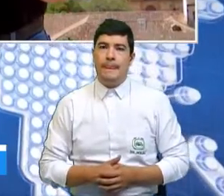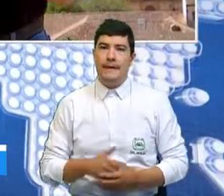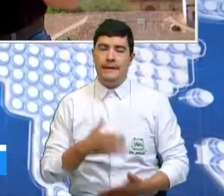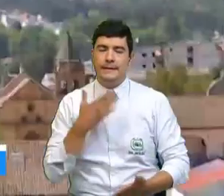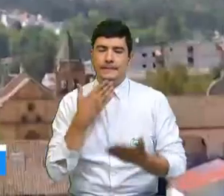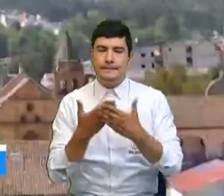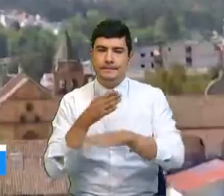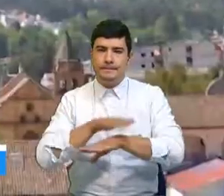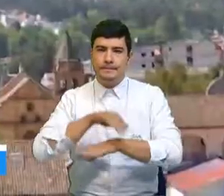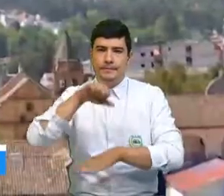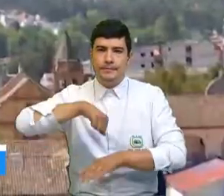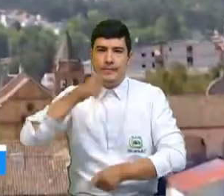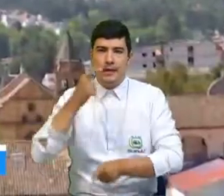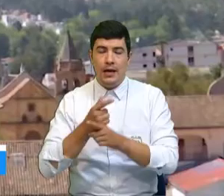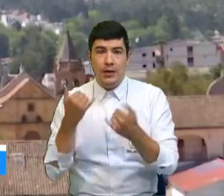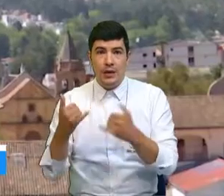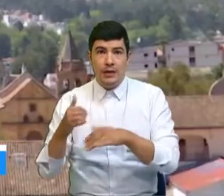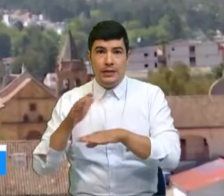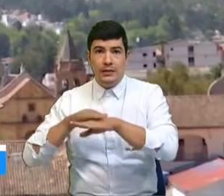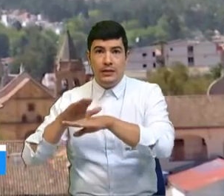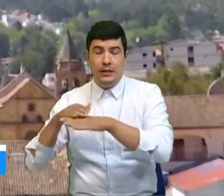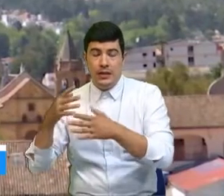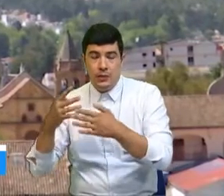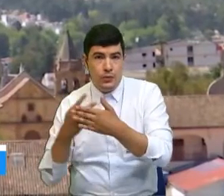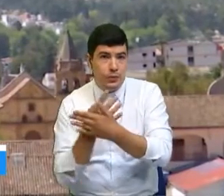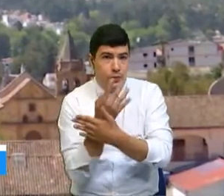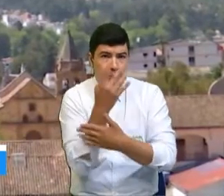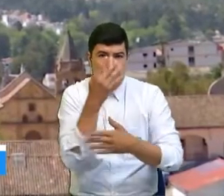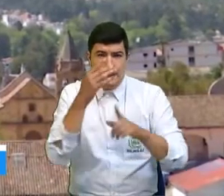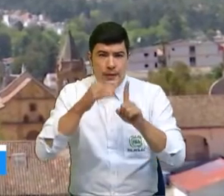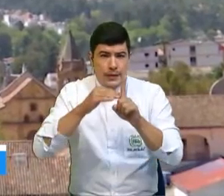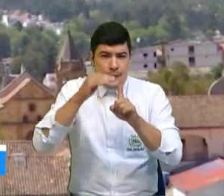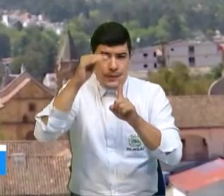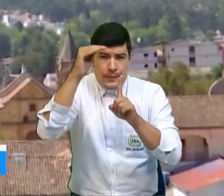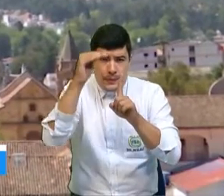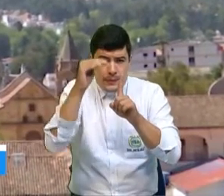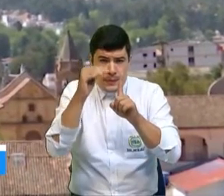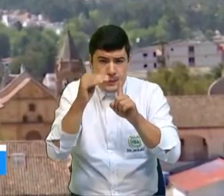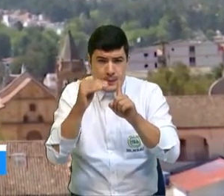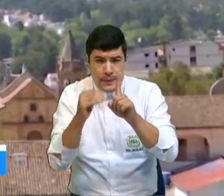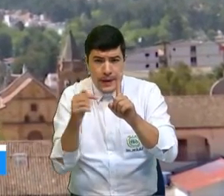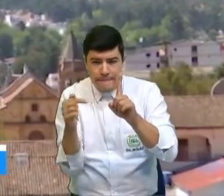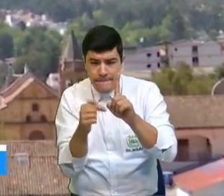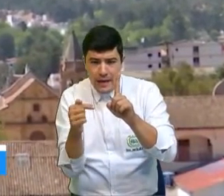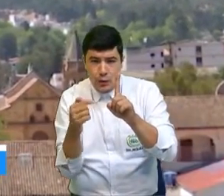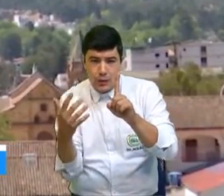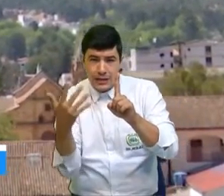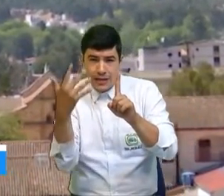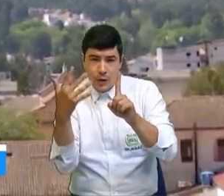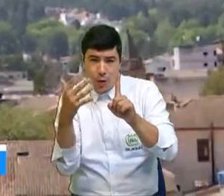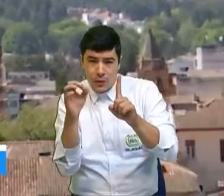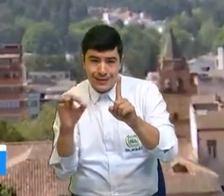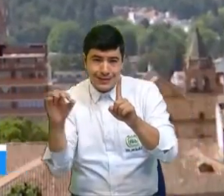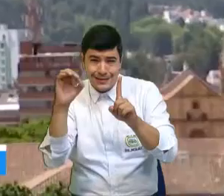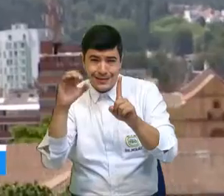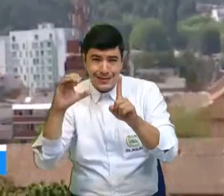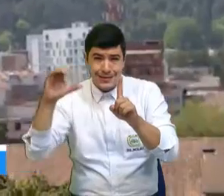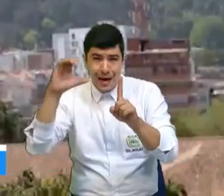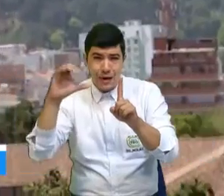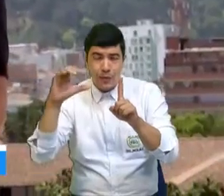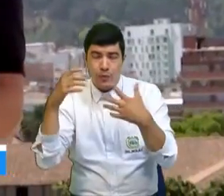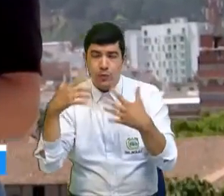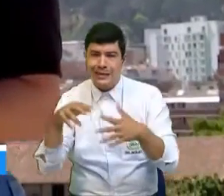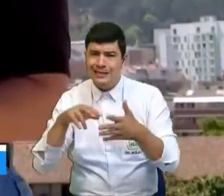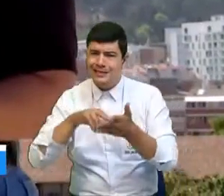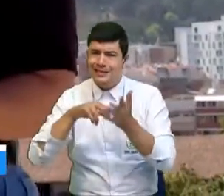Buenas tardes, están reportando desde las 4 de la mañana temperatura de menos 5 grados. Aquí en Pamplona se recepcionan estos datos, estoy con